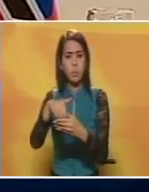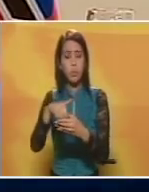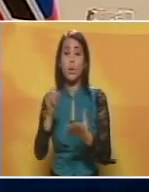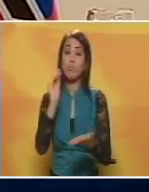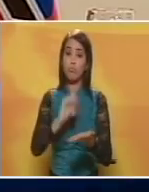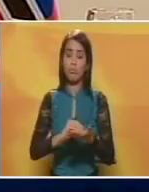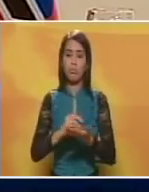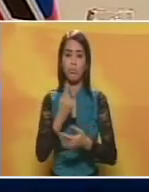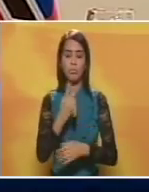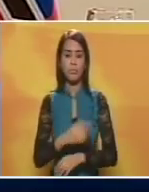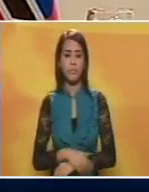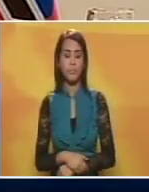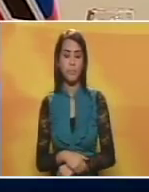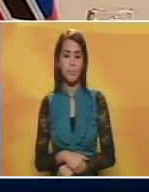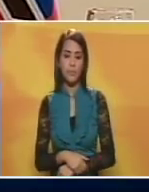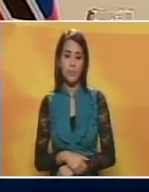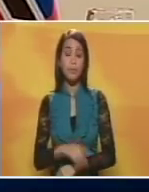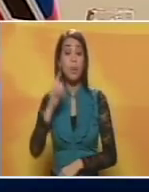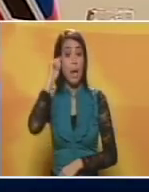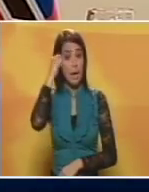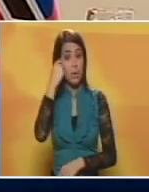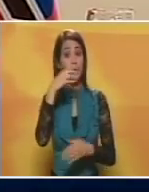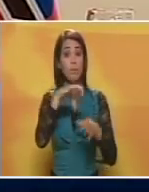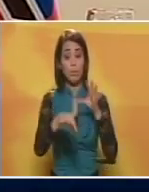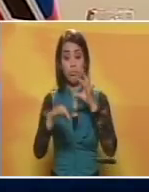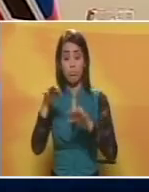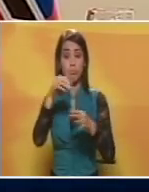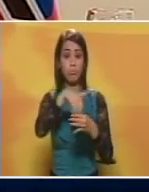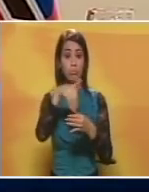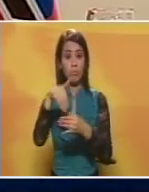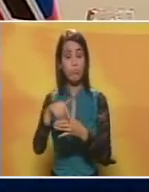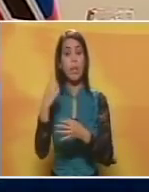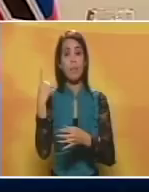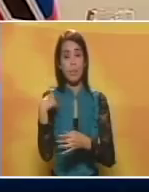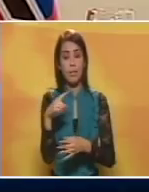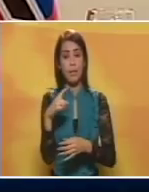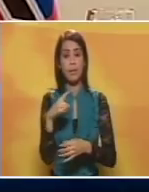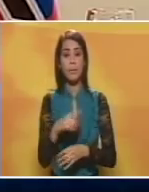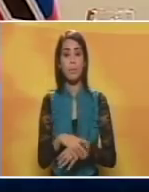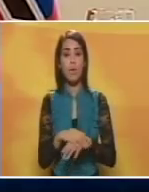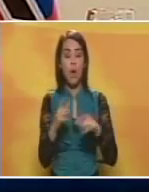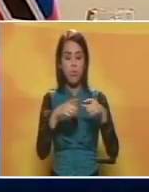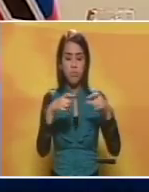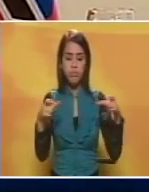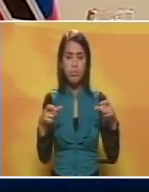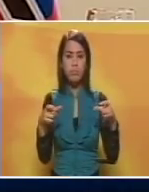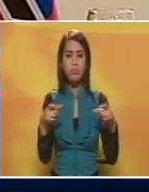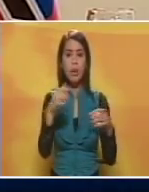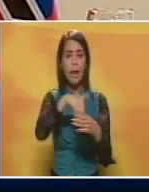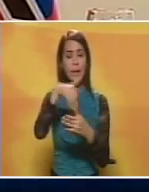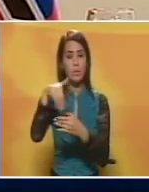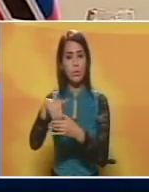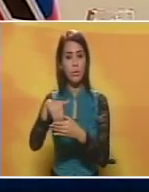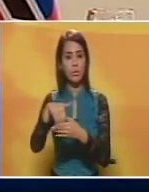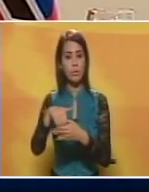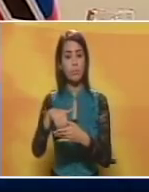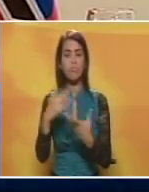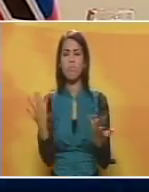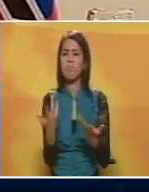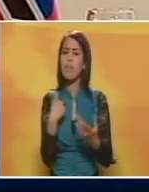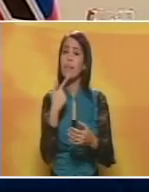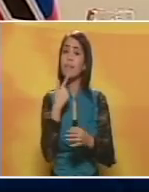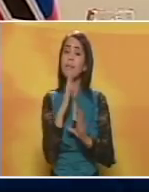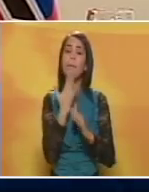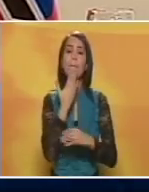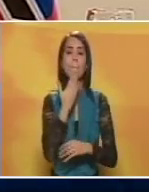más, recordemos que para esta elección tenemos boleta electoral, es decir, que recomendamos